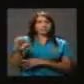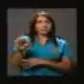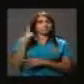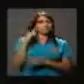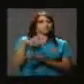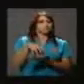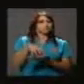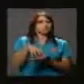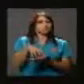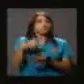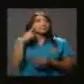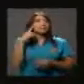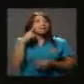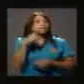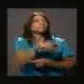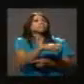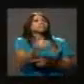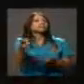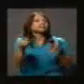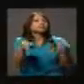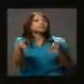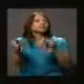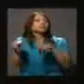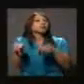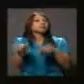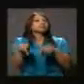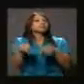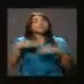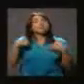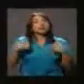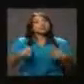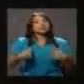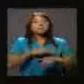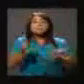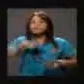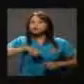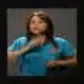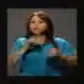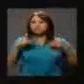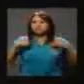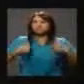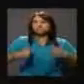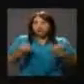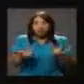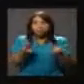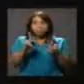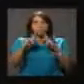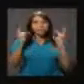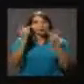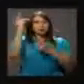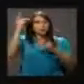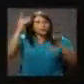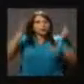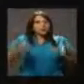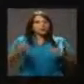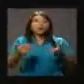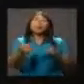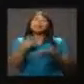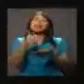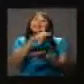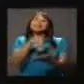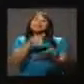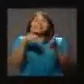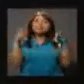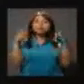muchachos o esas muchachas se iban a cansar de camino pues no nos cansamos y hoy hay un partido político que tiene a los universitarios de este país como centro